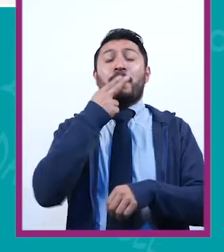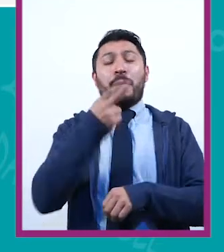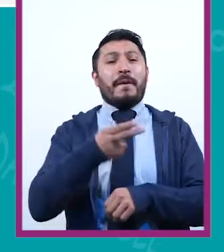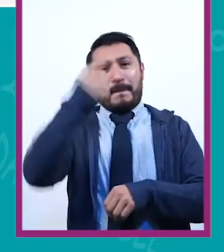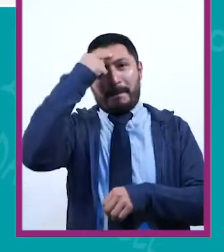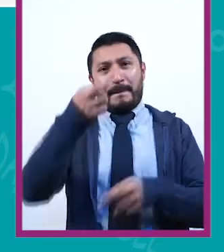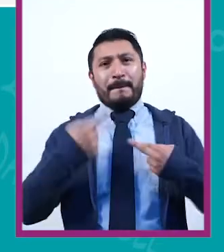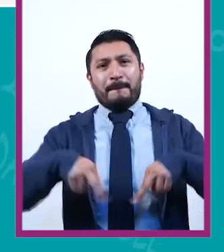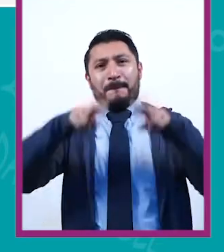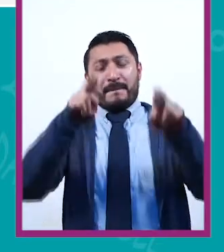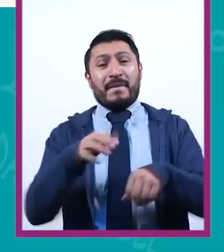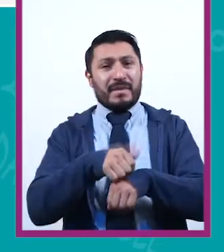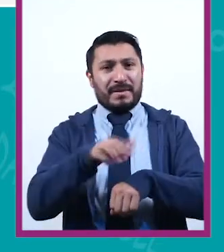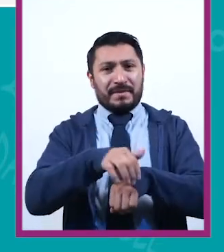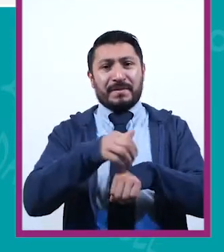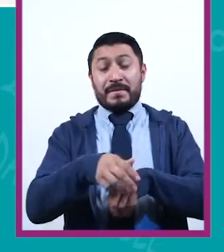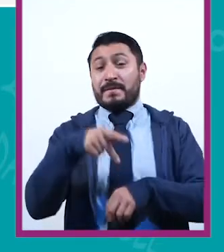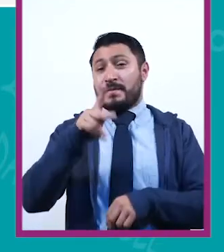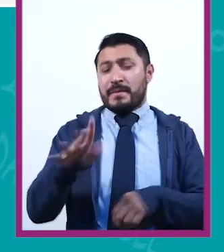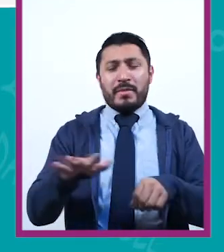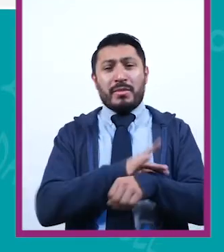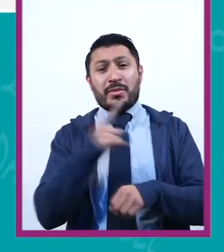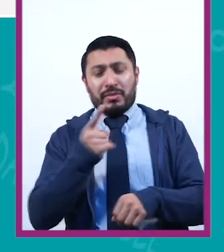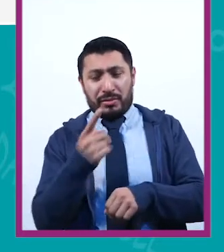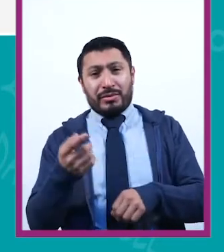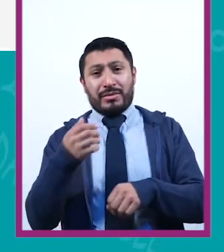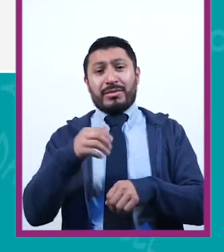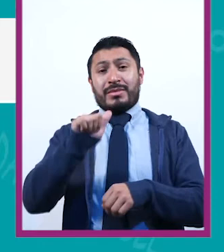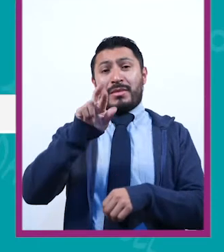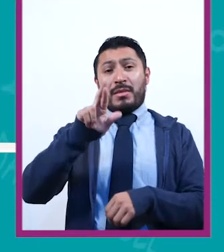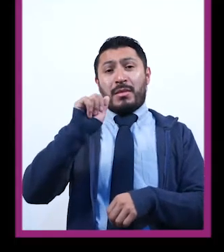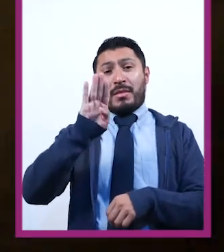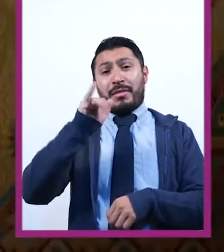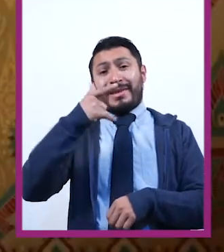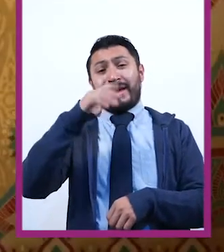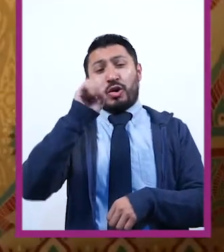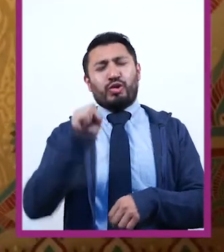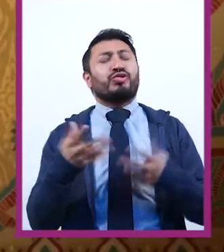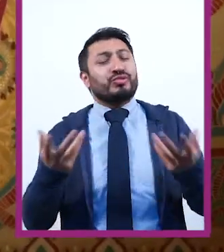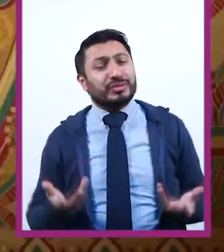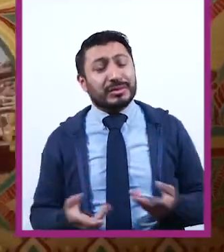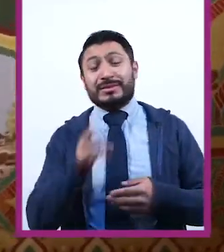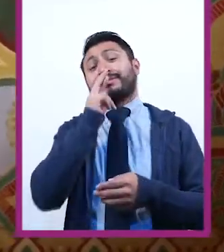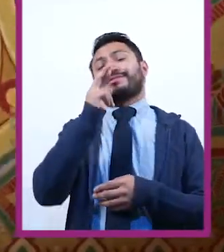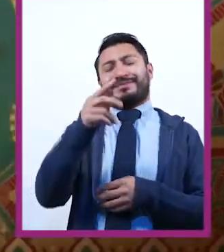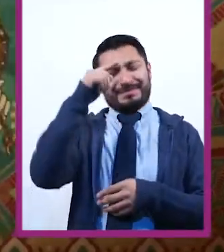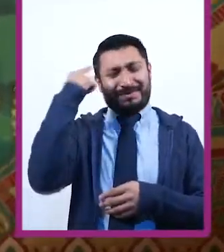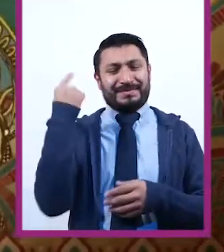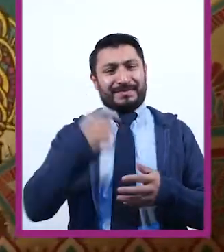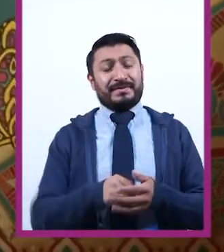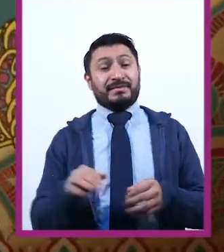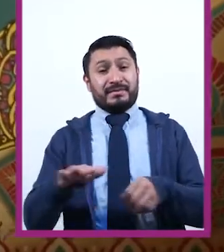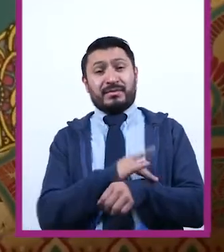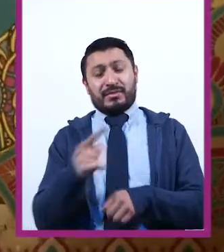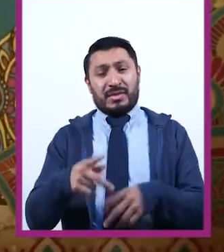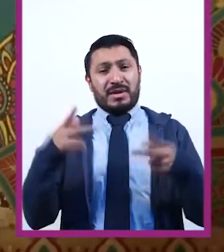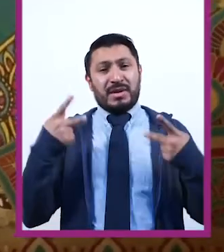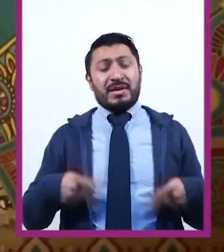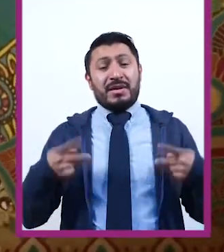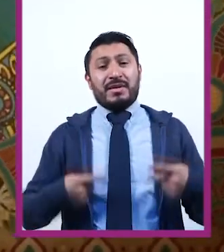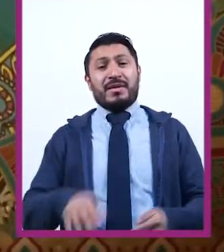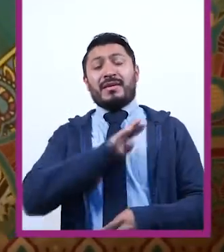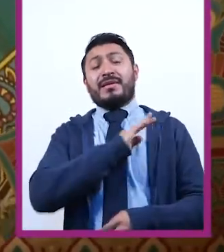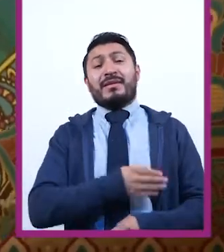India y actualmente son los símbolos más utilizados para representar números. Pero, ¿por qué se les llama arábigos?, te preguntarás.